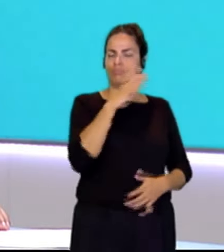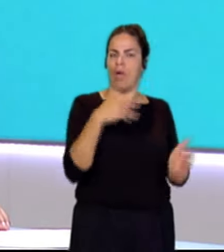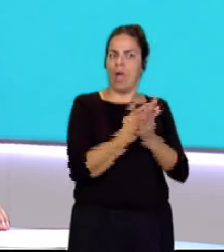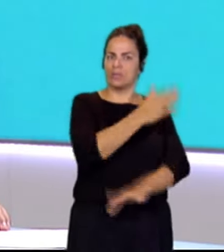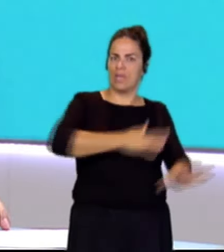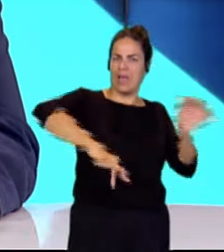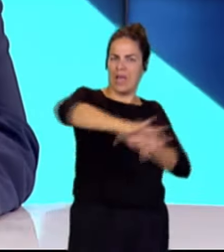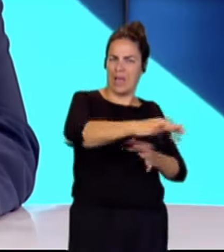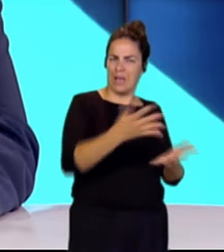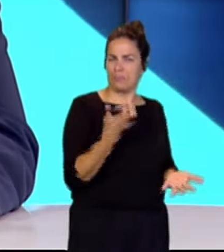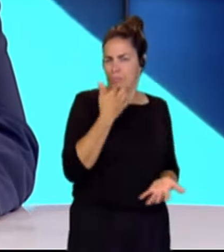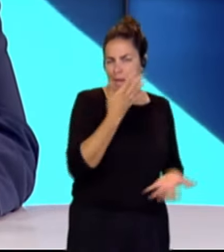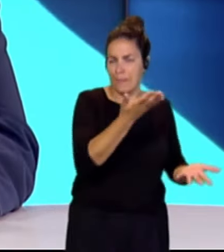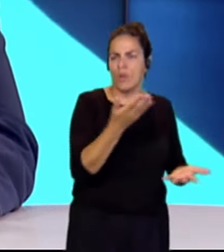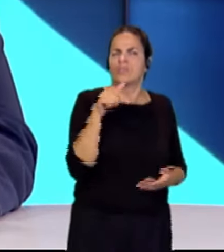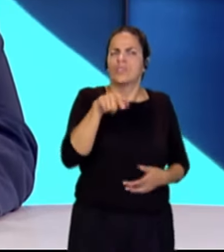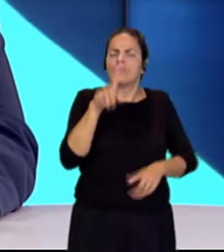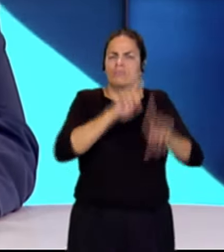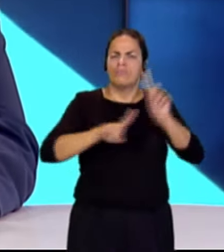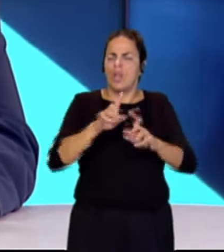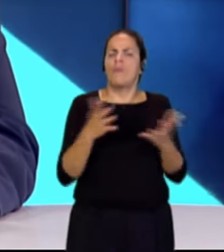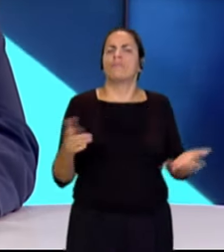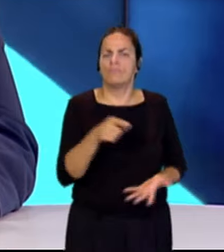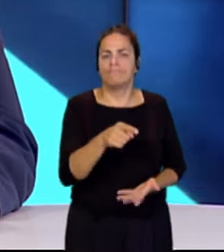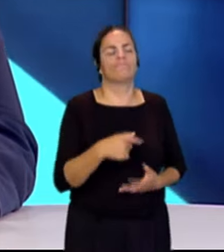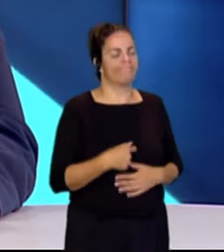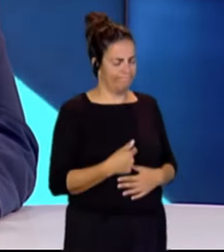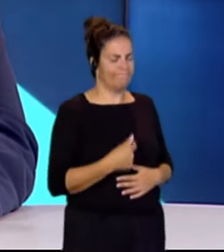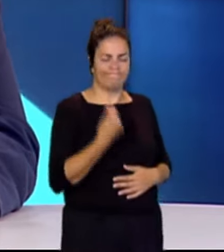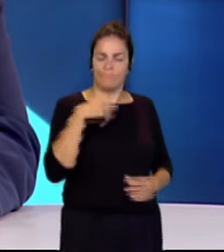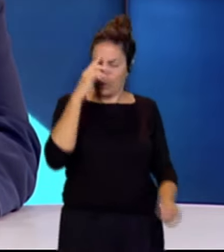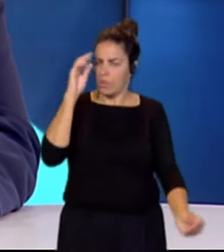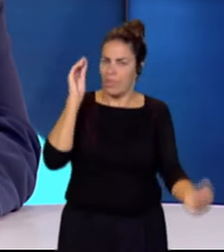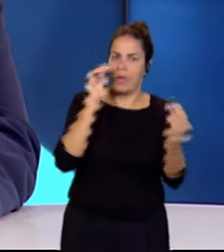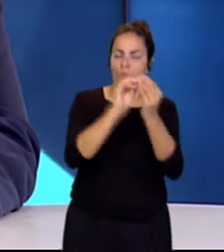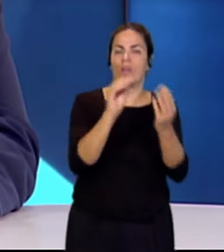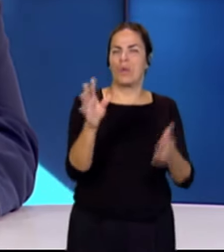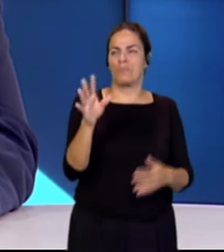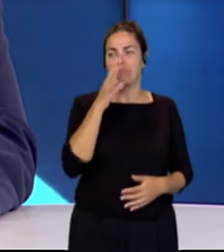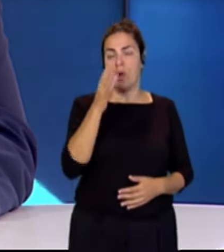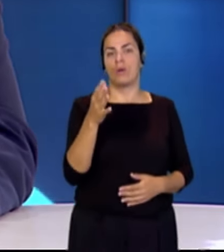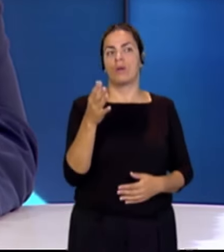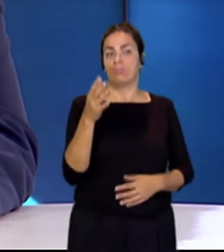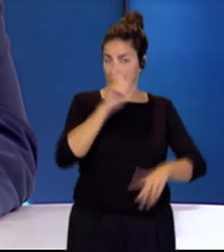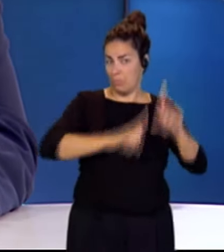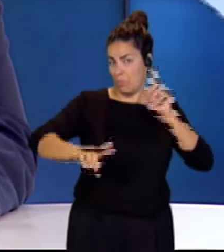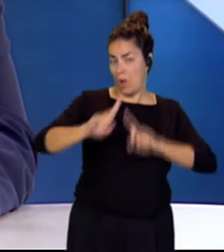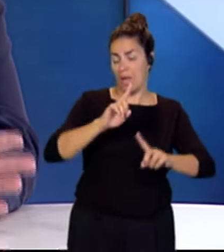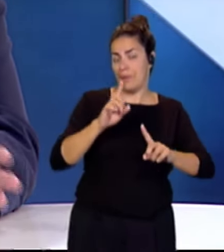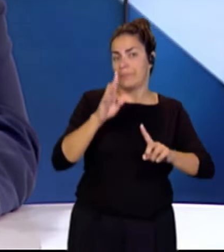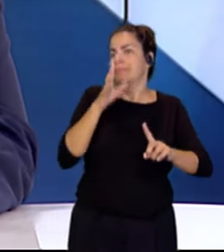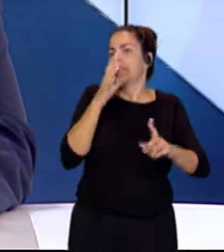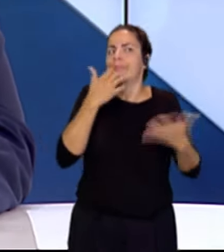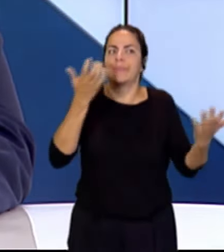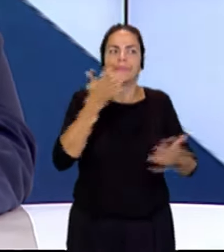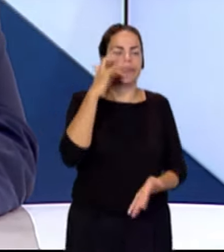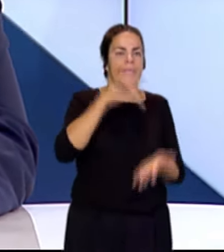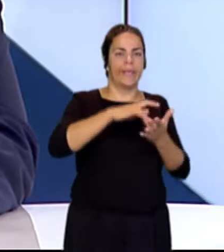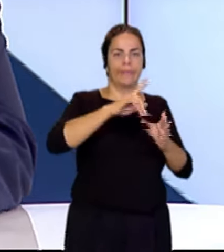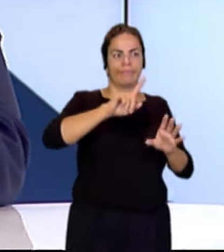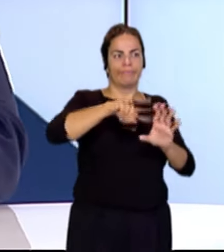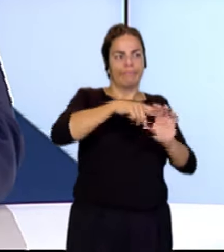consejero Pues yo estoy de acuerdo Yo estoy de acuerdo que tenemos un problema en que tardamos además mucho tiempo en cubrir pues vacantes o